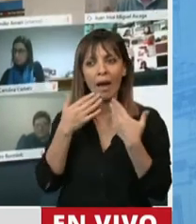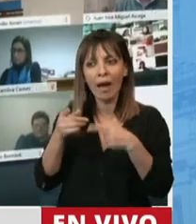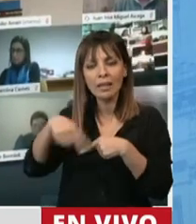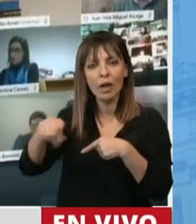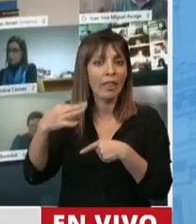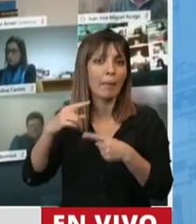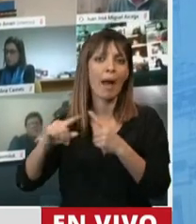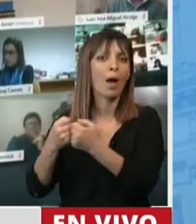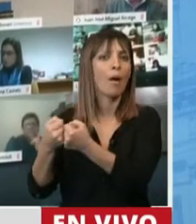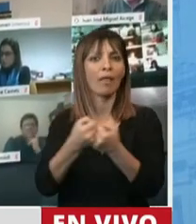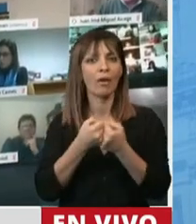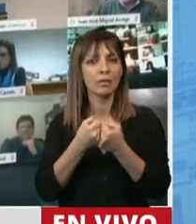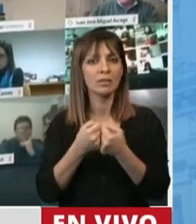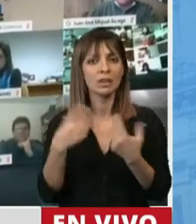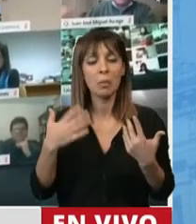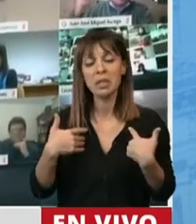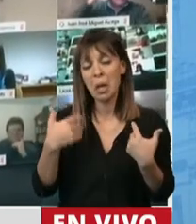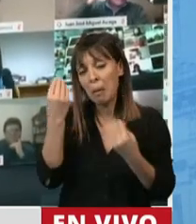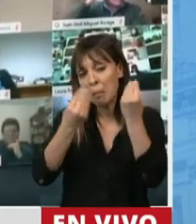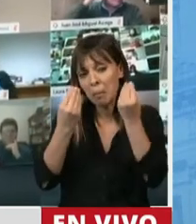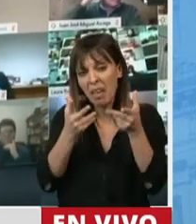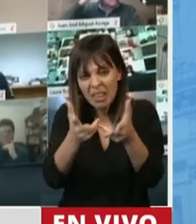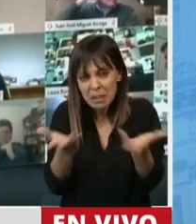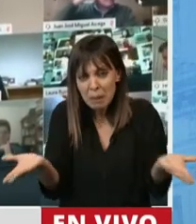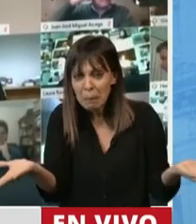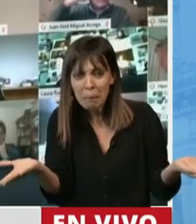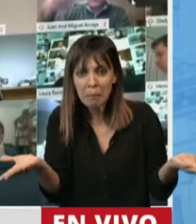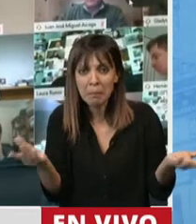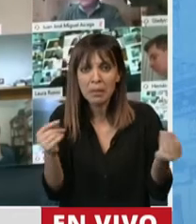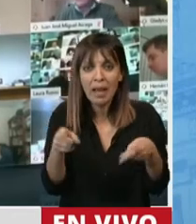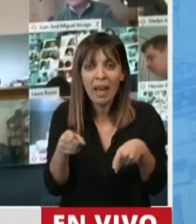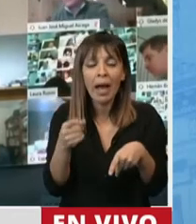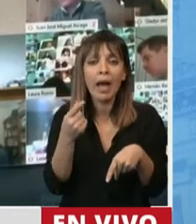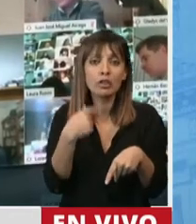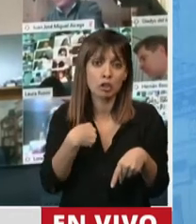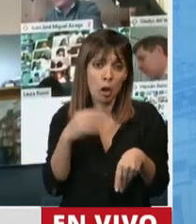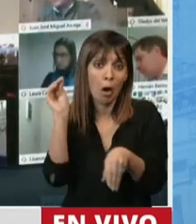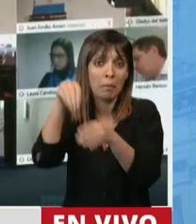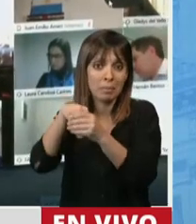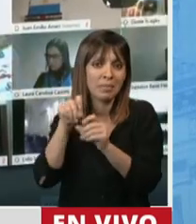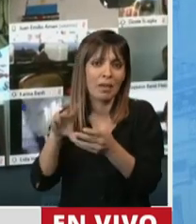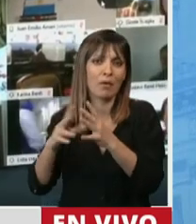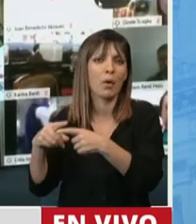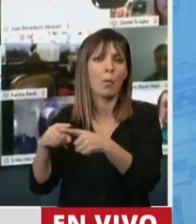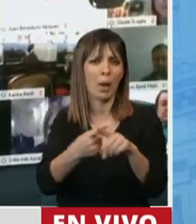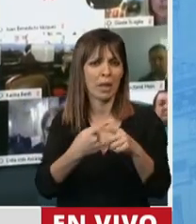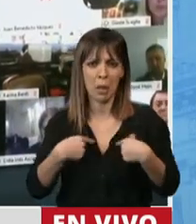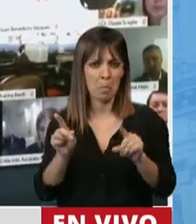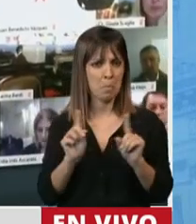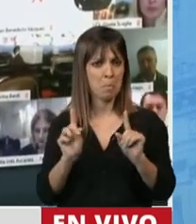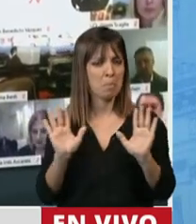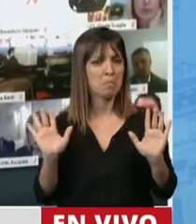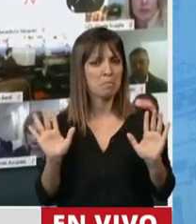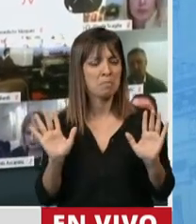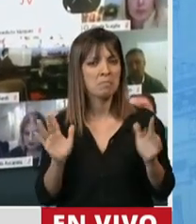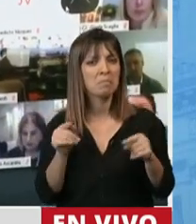un consenso. Por eso no me preocupa decirlo, que no era un gobierno al cual yo pertenecía, el gobierno por el